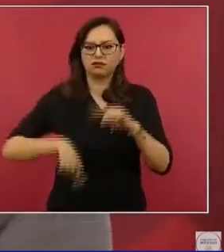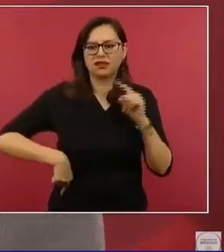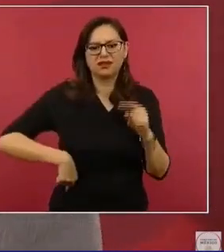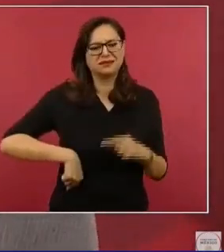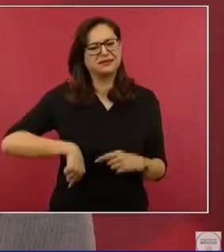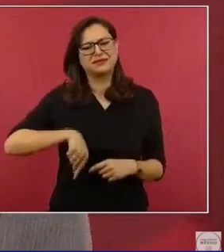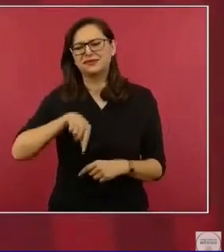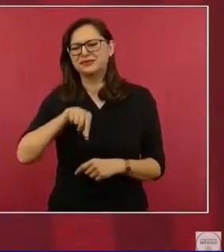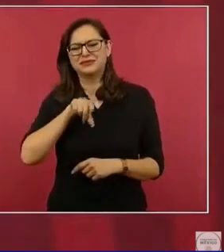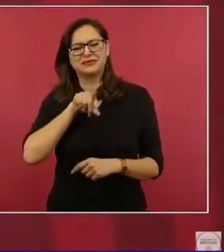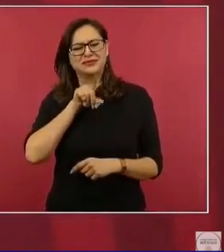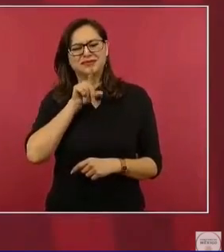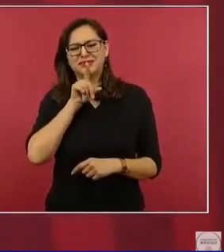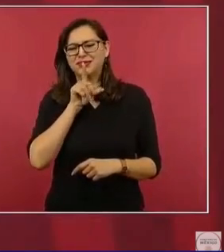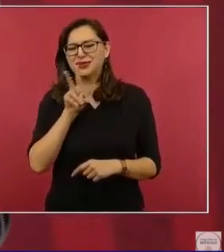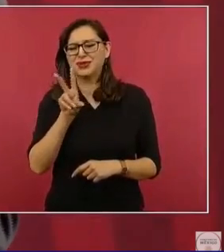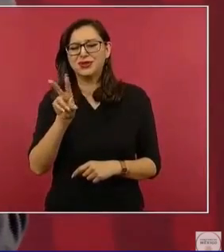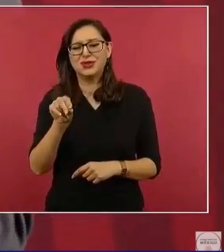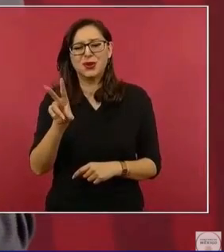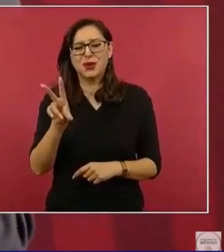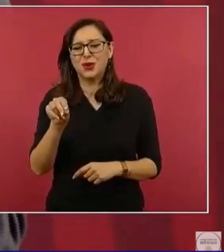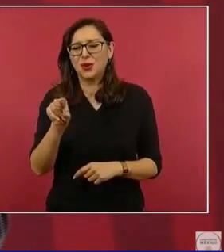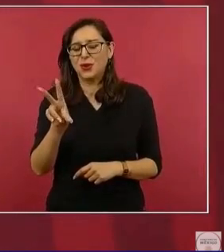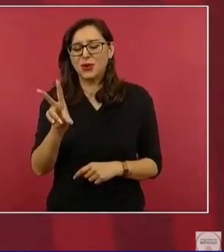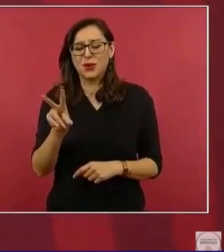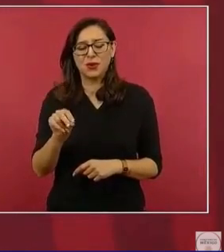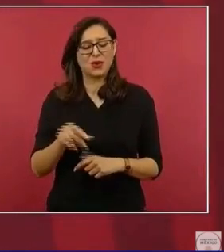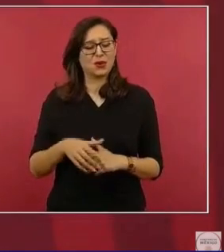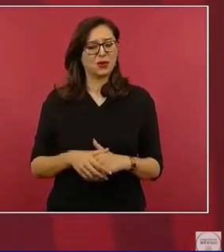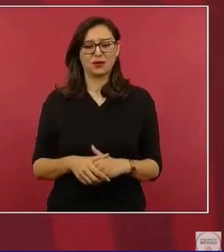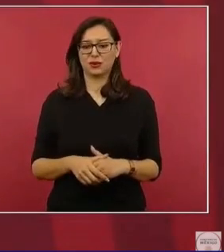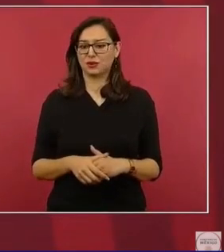porque es la privatización